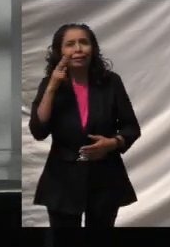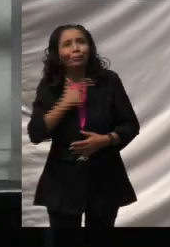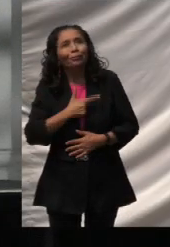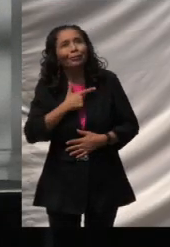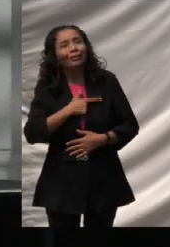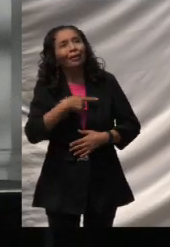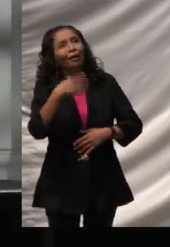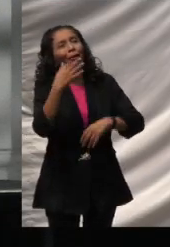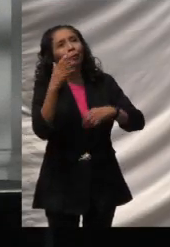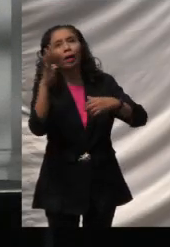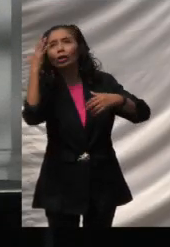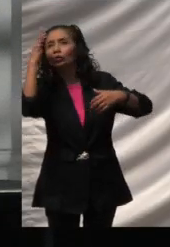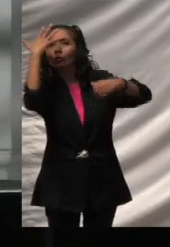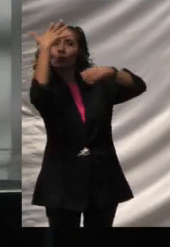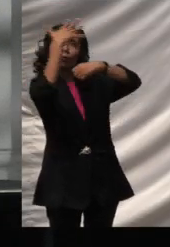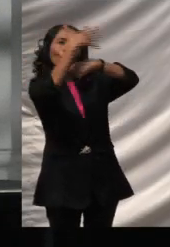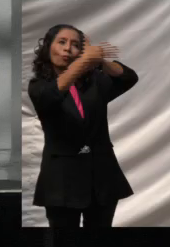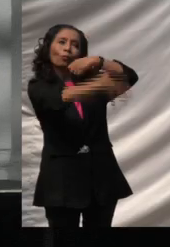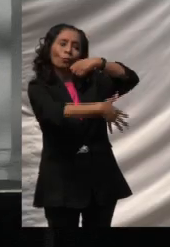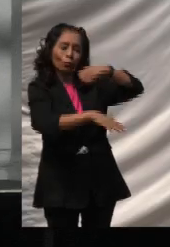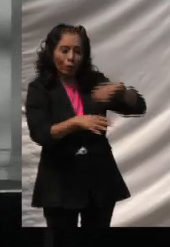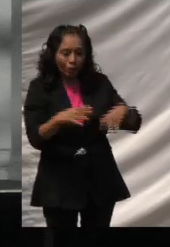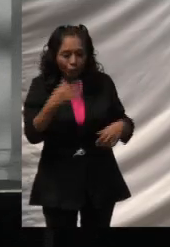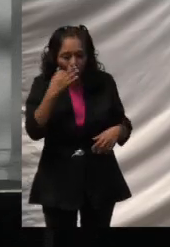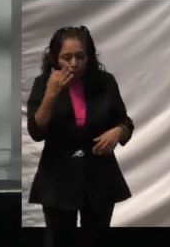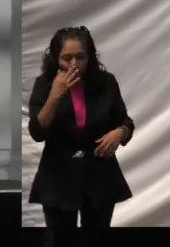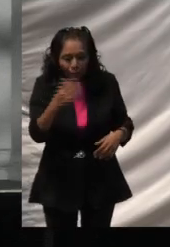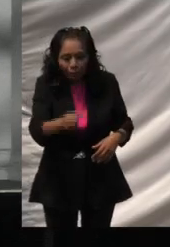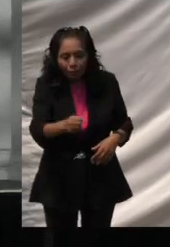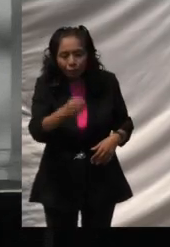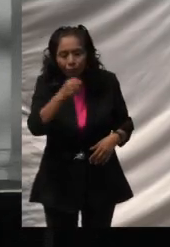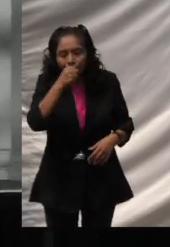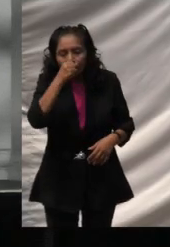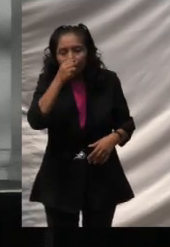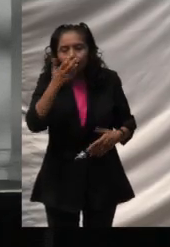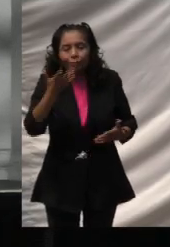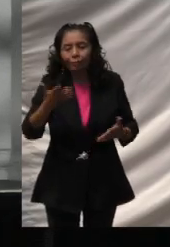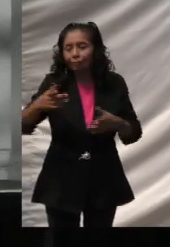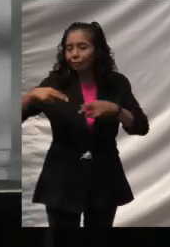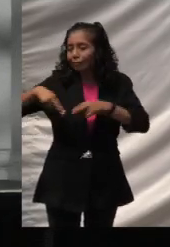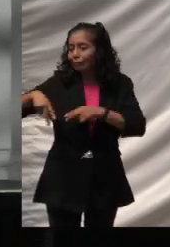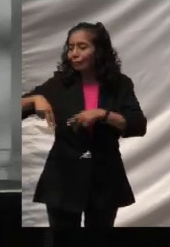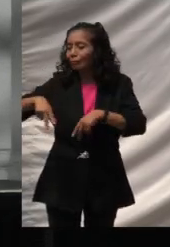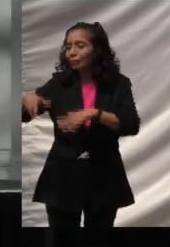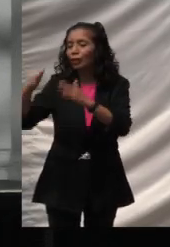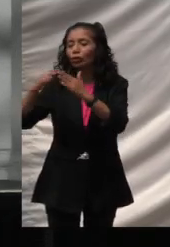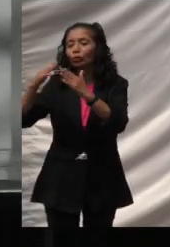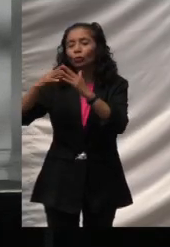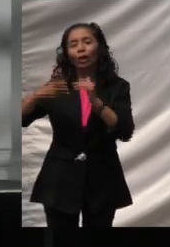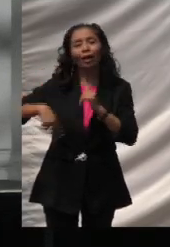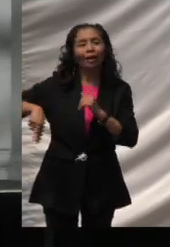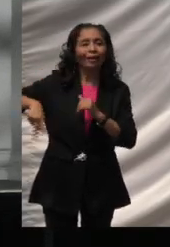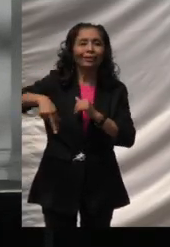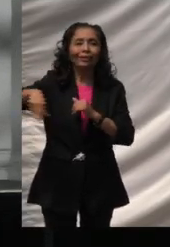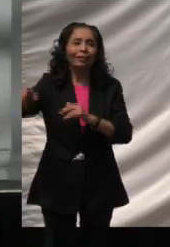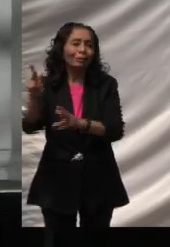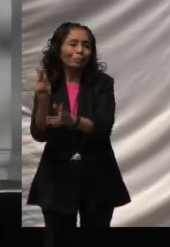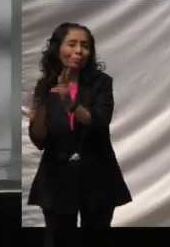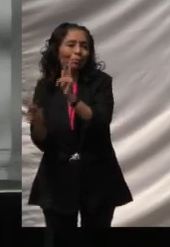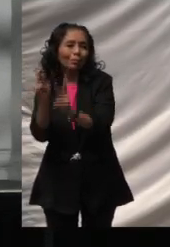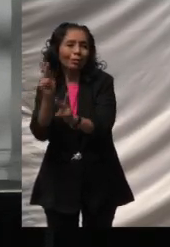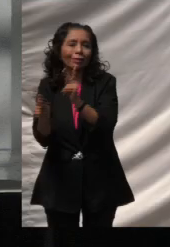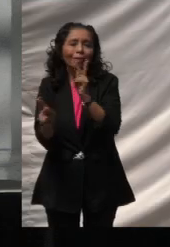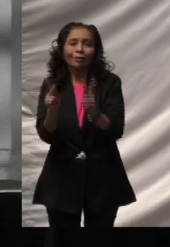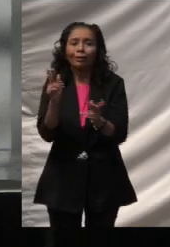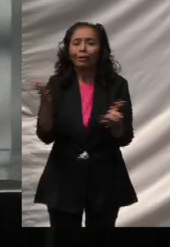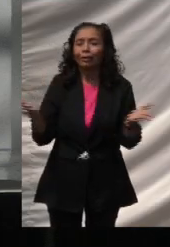atardeceres, arrancar las flores para sentir su esencia, caminar por los alrededores de su casa e ir platicando con la persona con la que